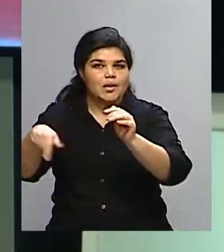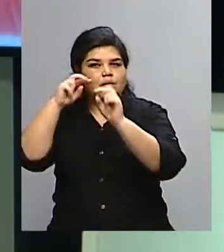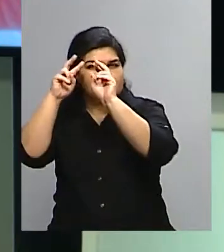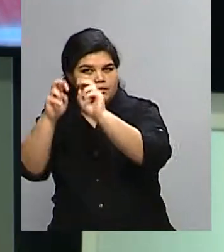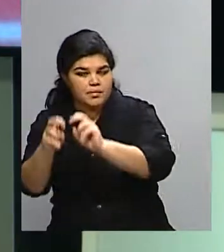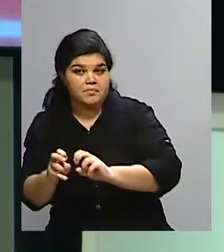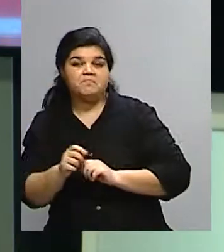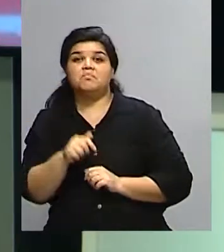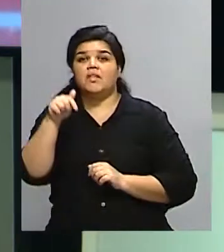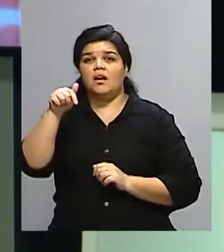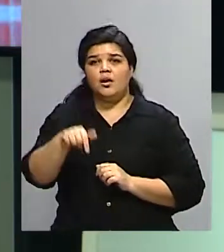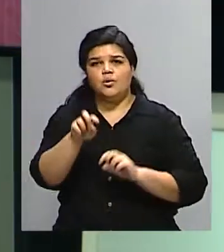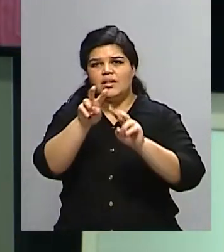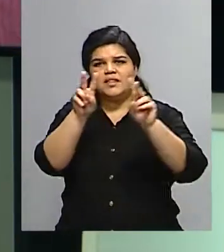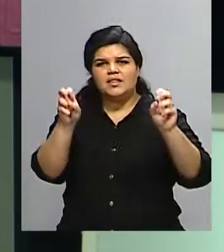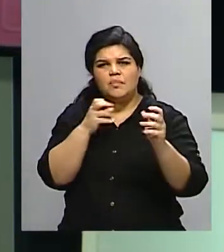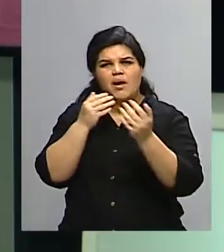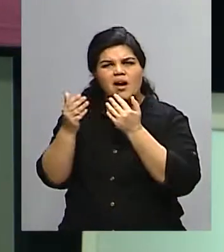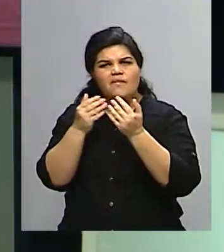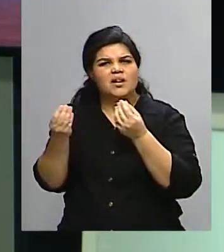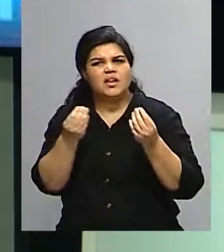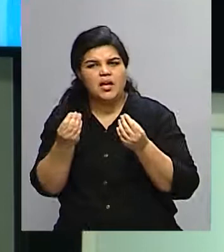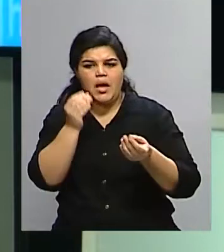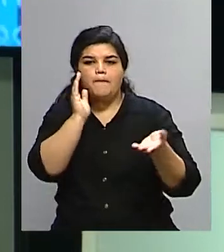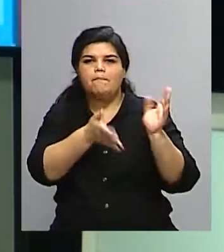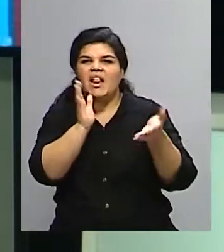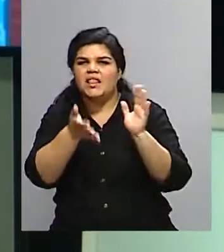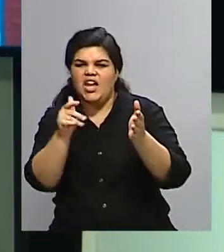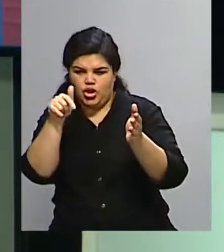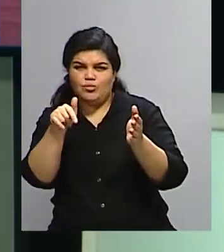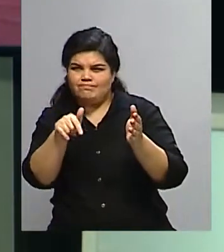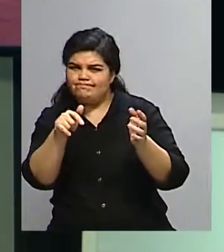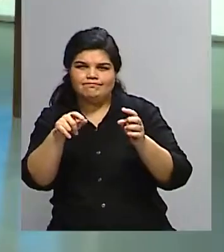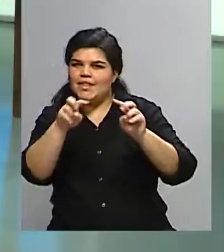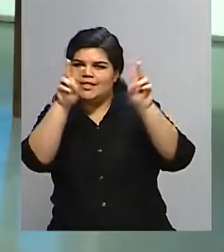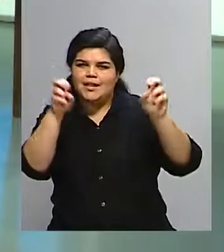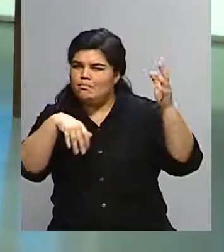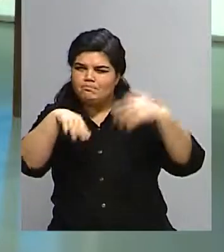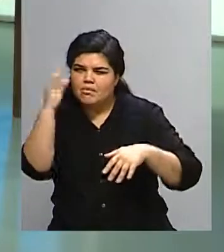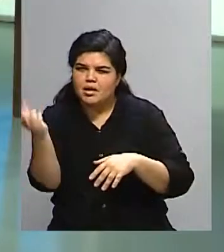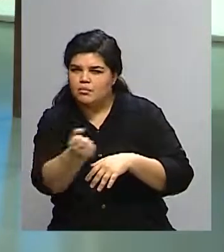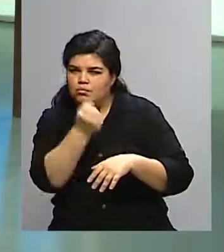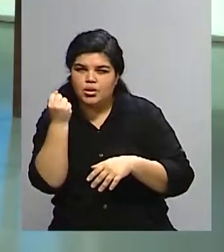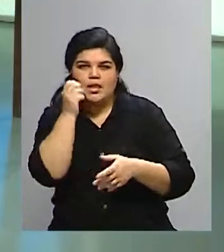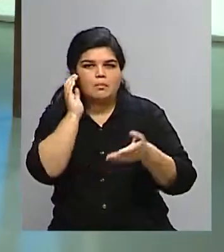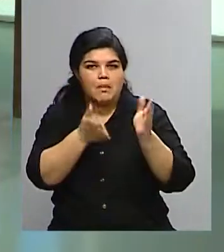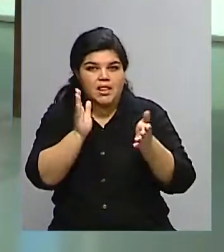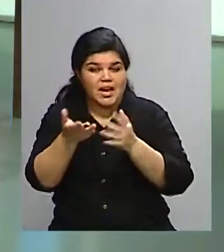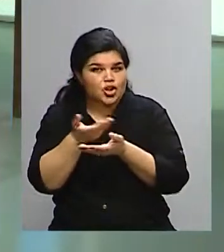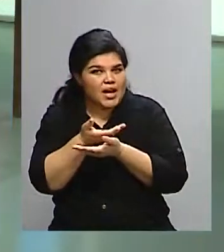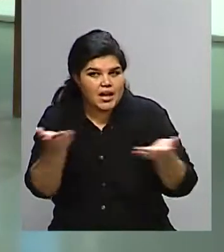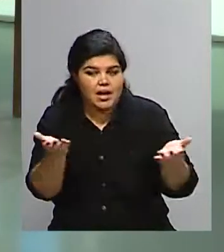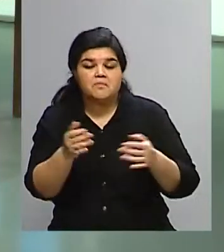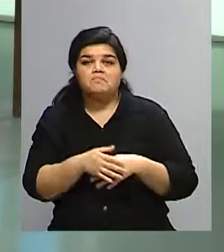hacer hincapié en el tema del maltrato. Hoy vamos a hablar mucho de eso, pero quería que hiciéramos hincapié. Bueno, recién hablábamos